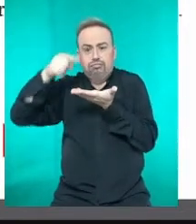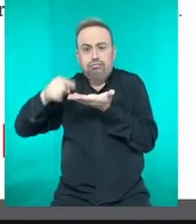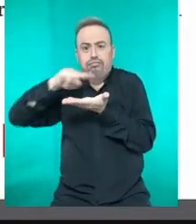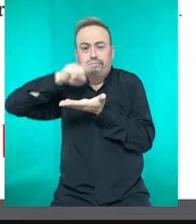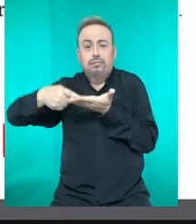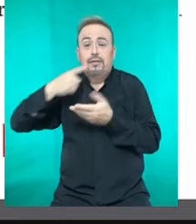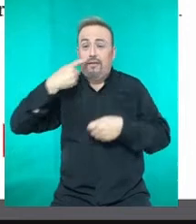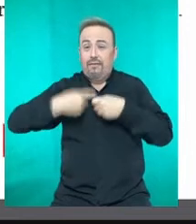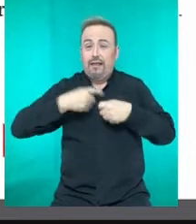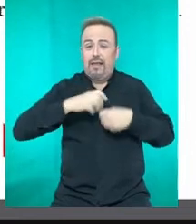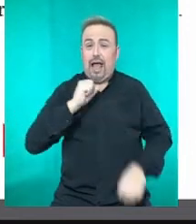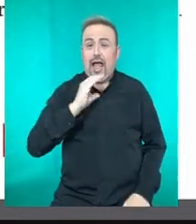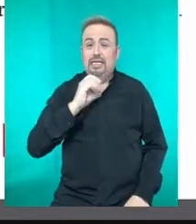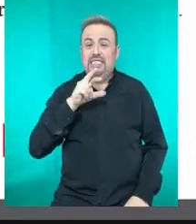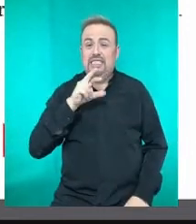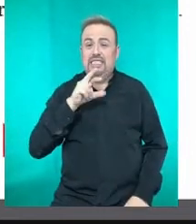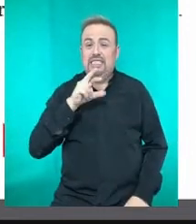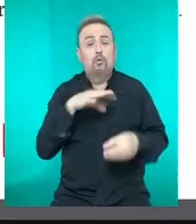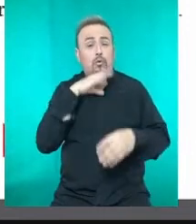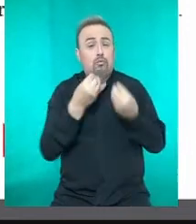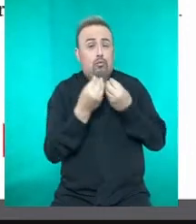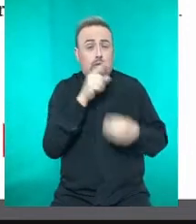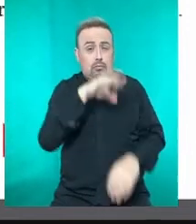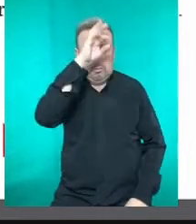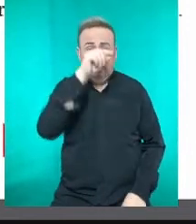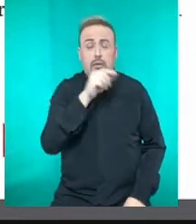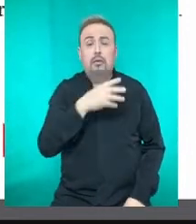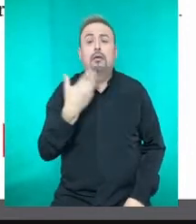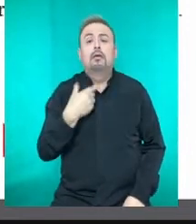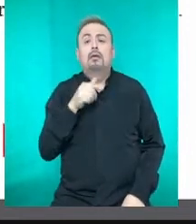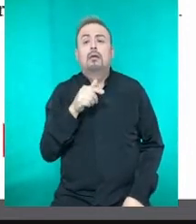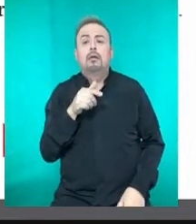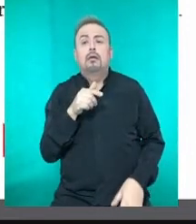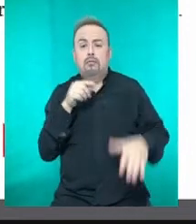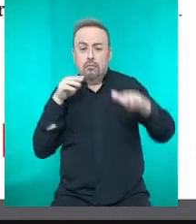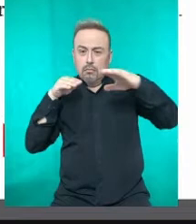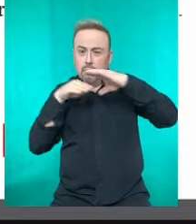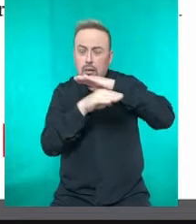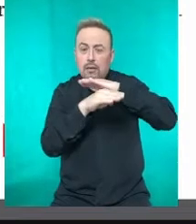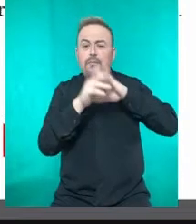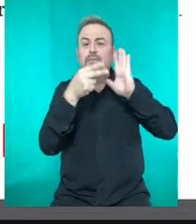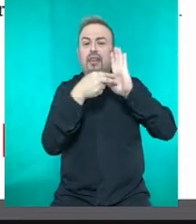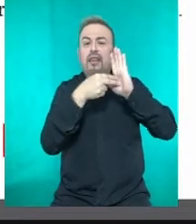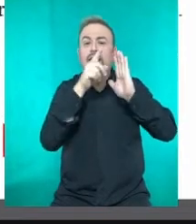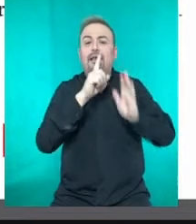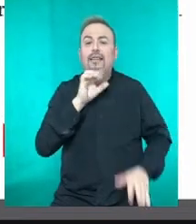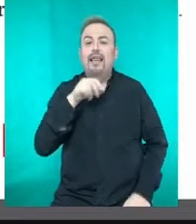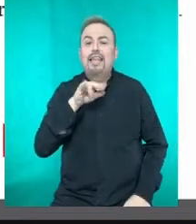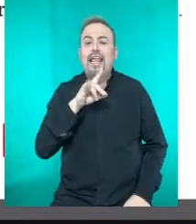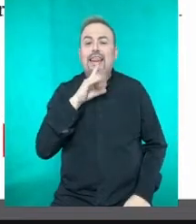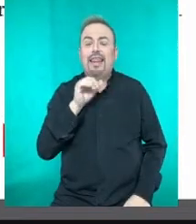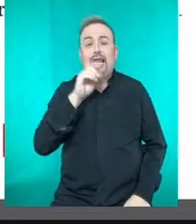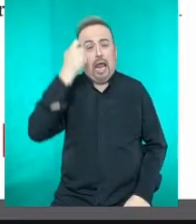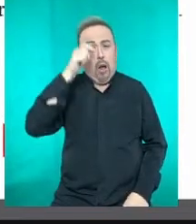se utilizaba, bueno, mucho en minería, sobre todo en la mina Suapi. Este es un ejemplo de allá, de la división el Teniente. Estos